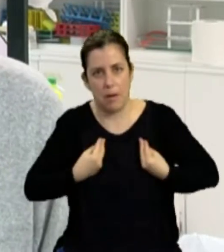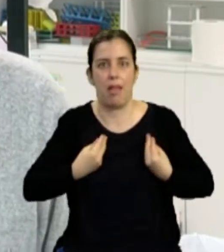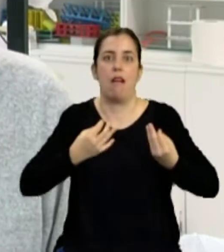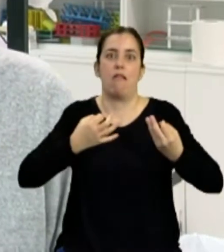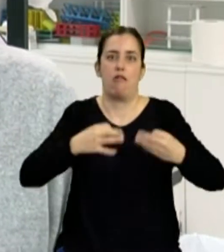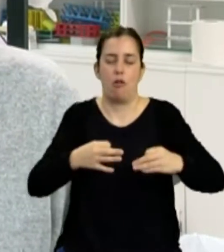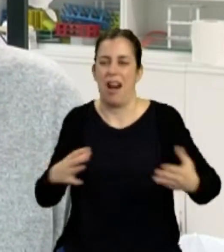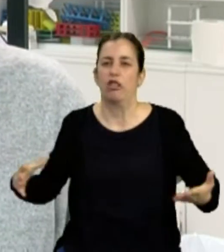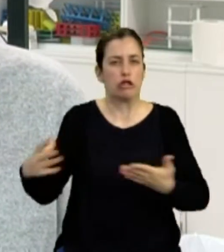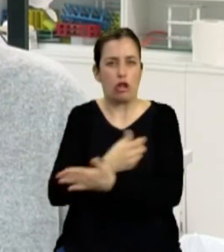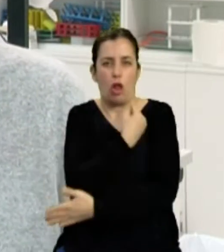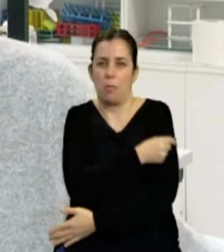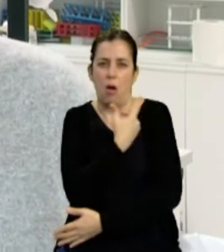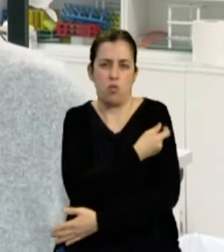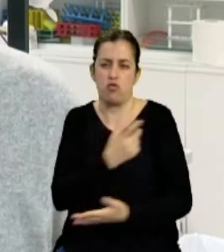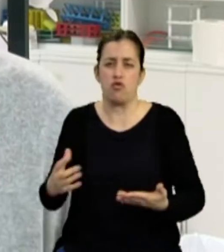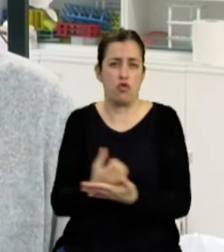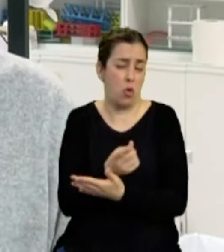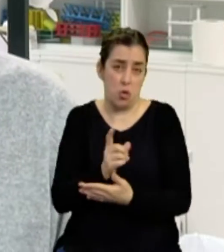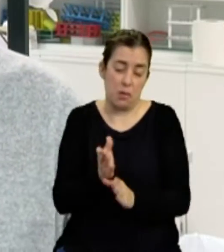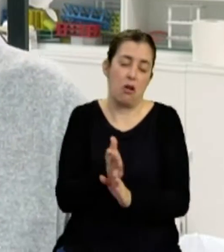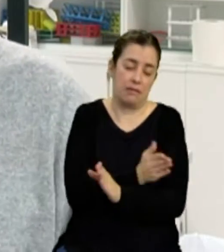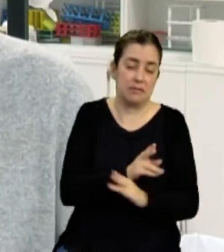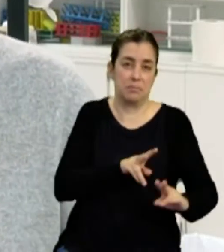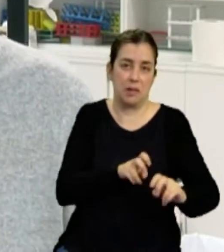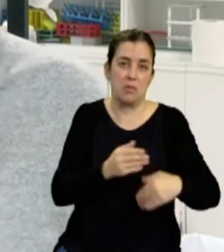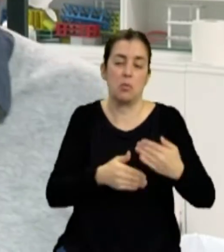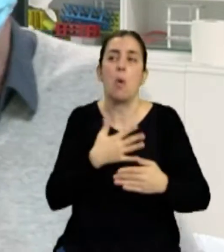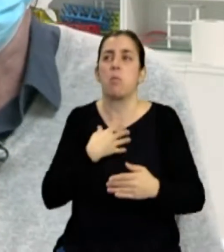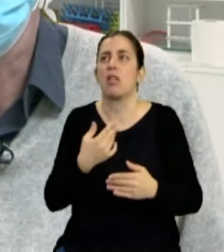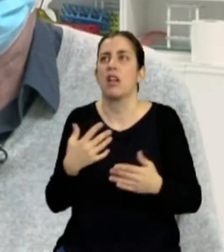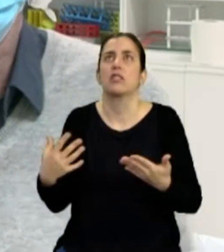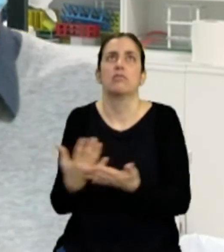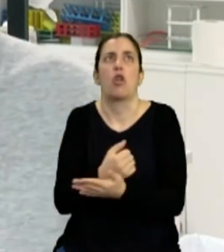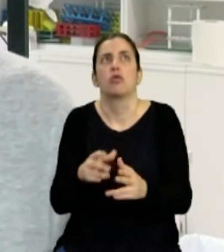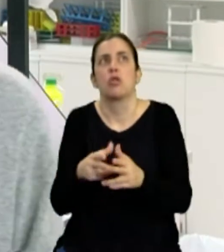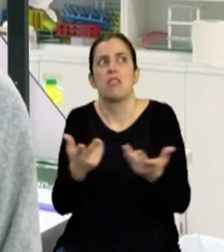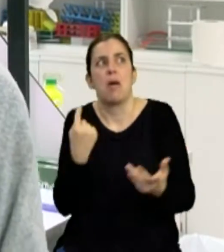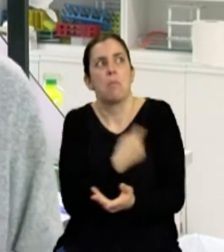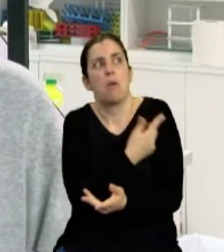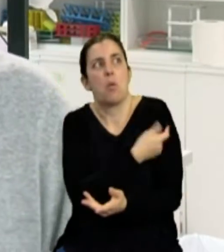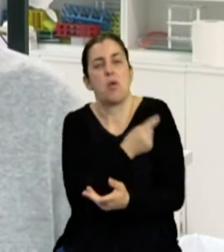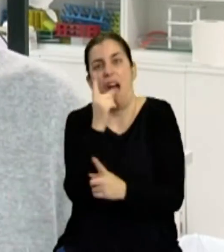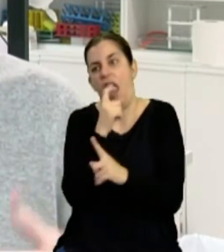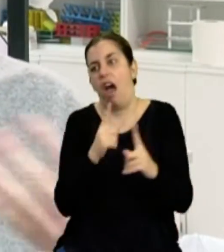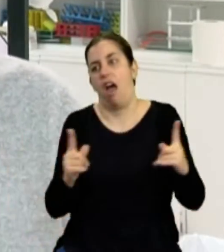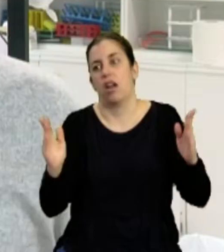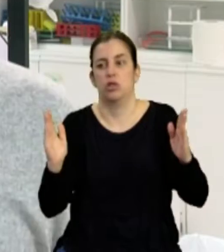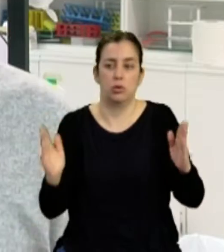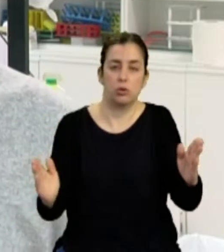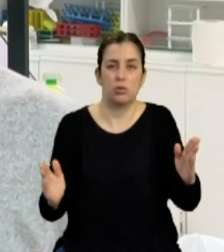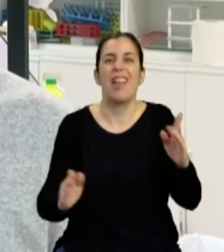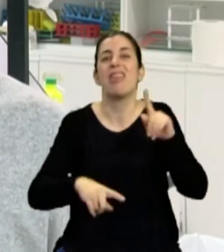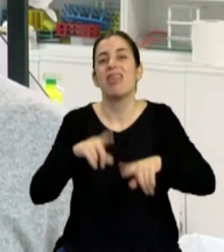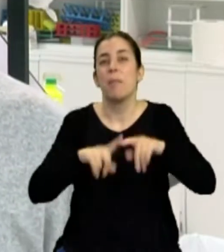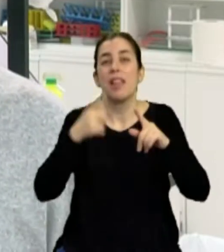Que eso posiblemente se tardará pues todo el año, quizás. No puedo decírtelo ahora porque dependerá también de cuántas vacunas haya en el